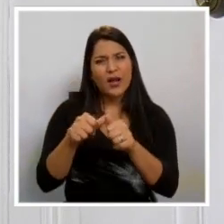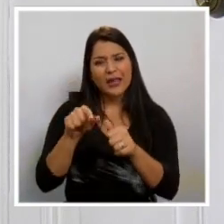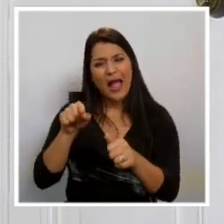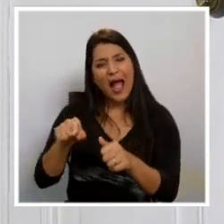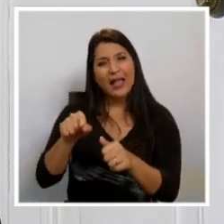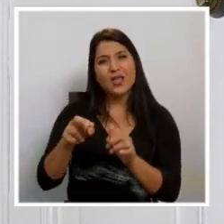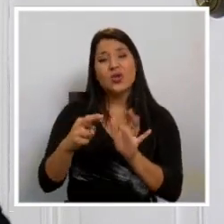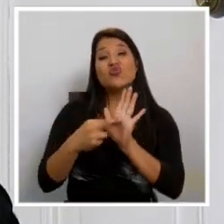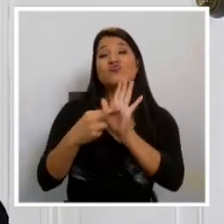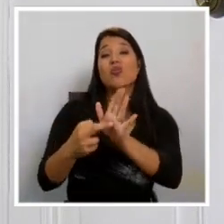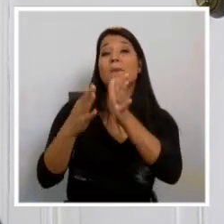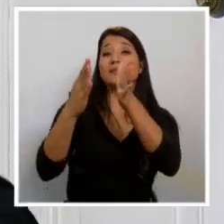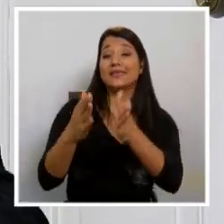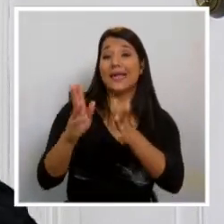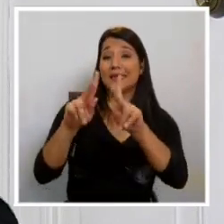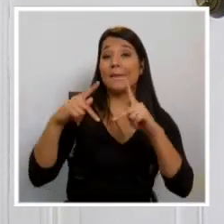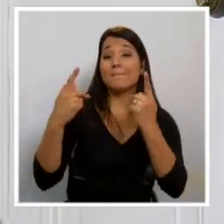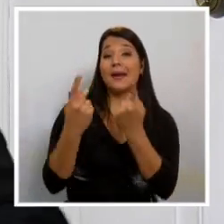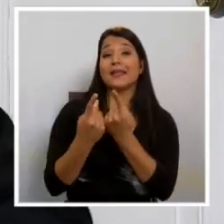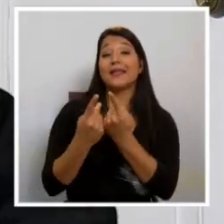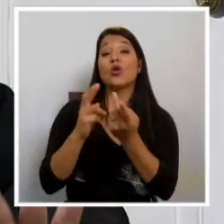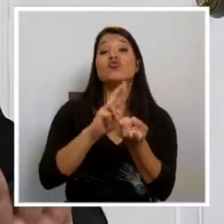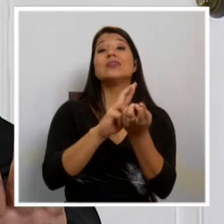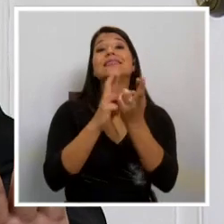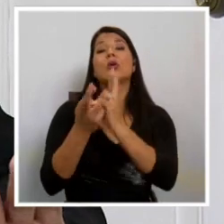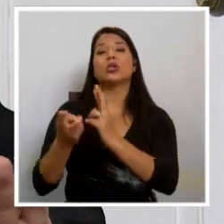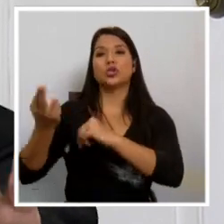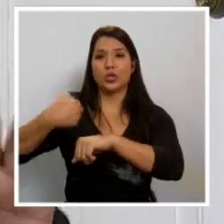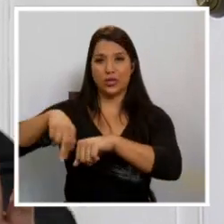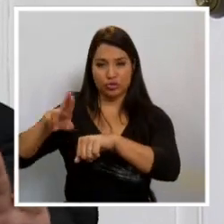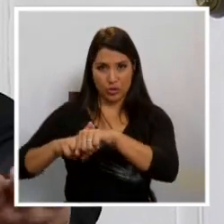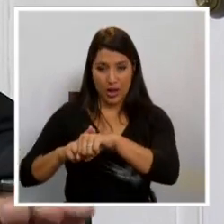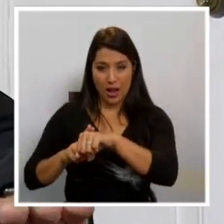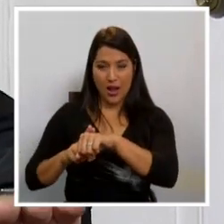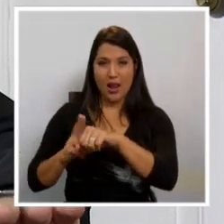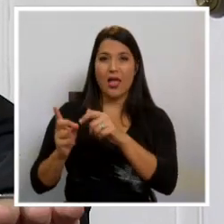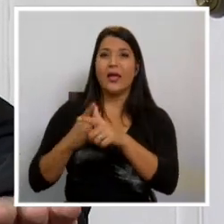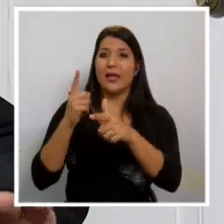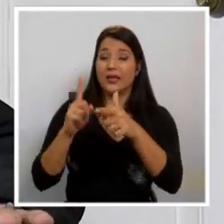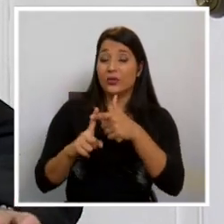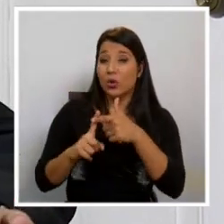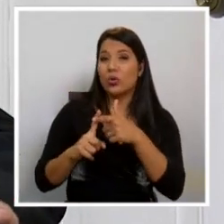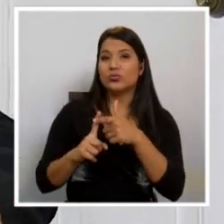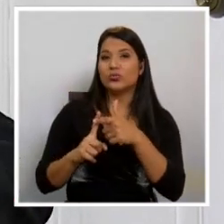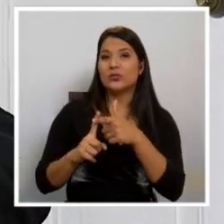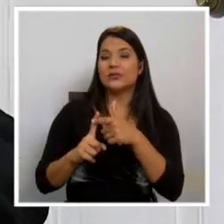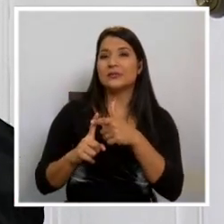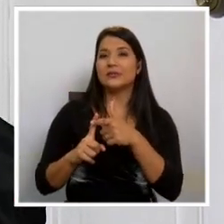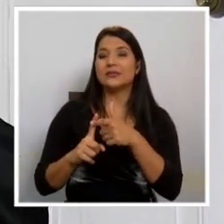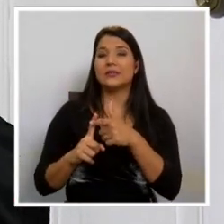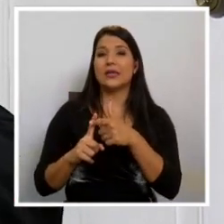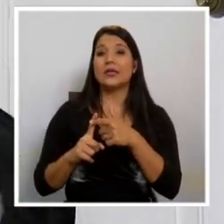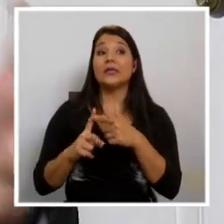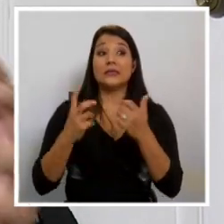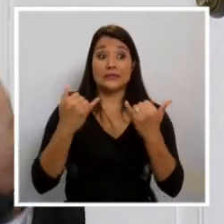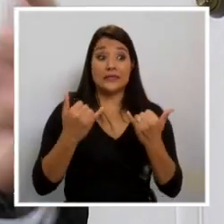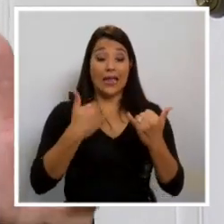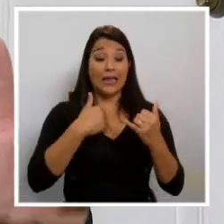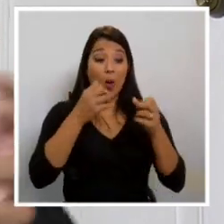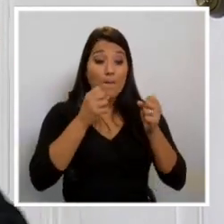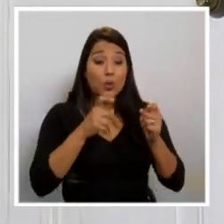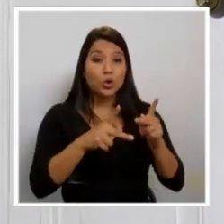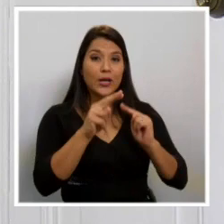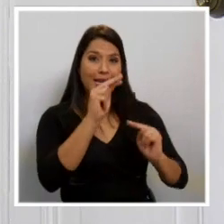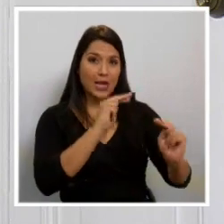Nacional. Entonces, quizás el que haya una duplicidad de espacios de negociación, ya no solo, digamos, política, sino